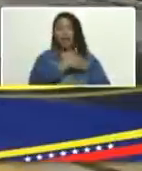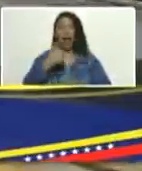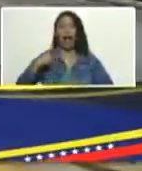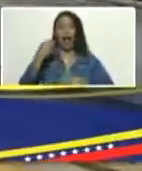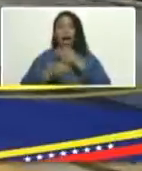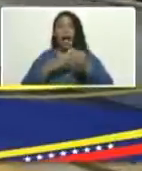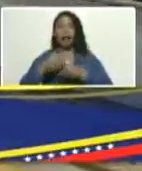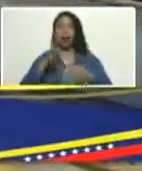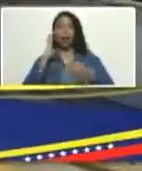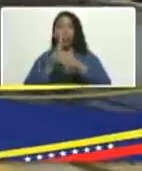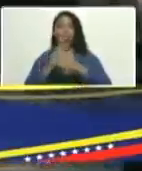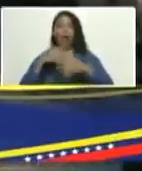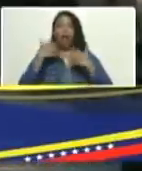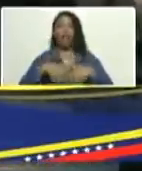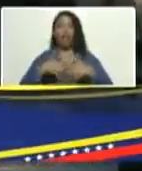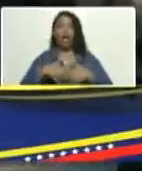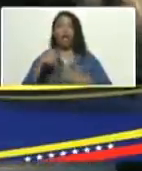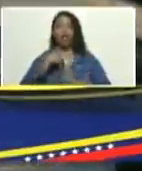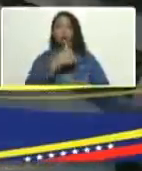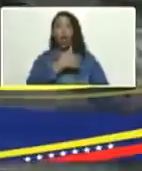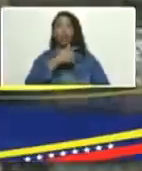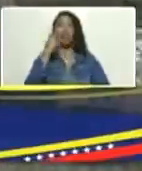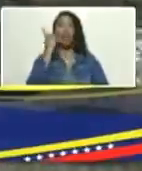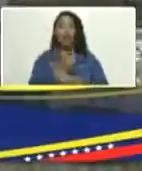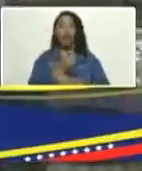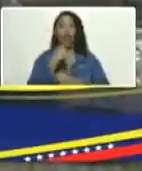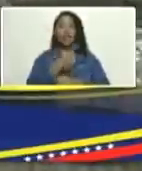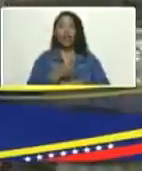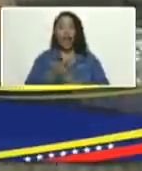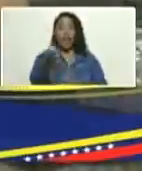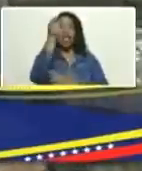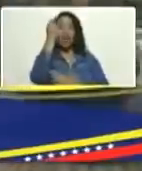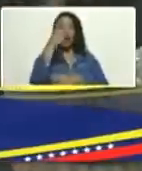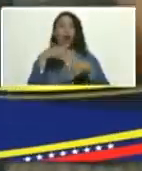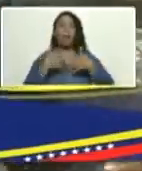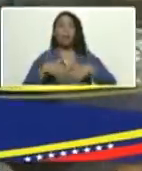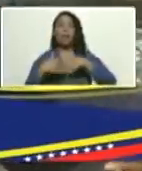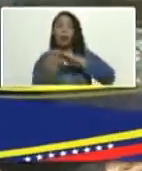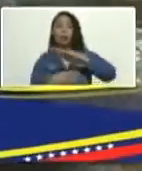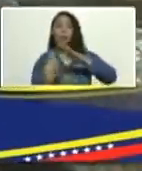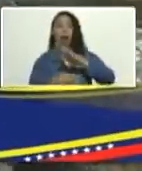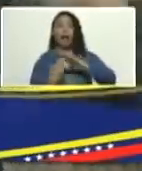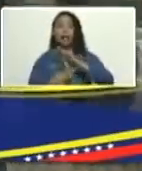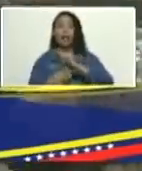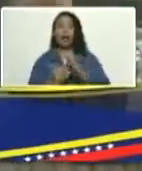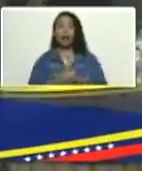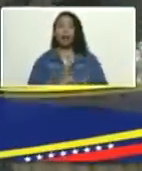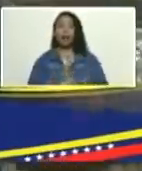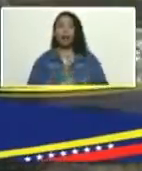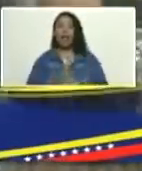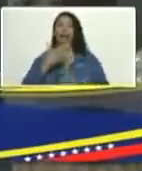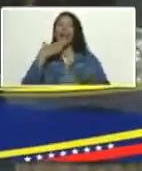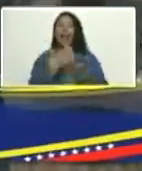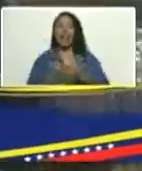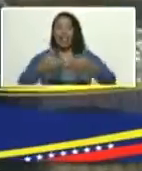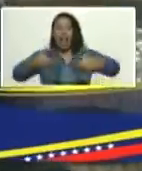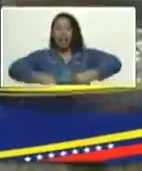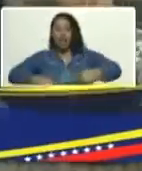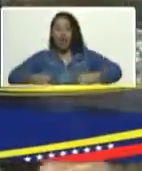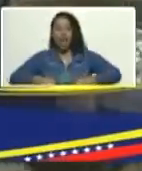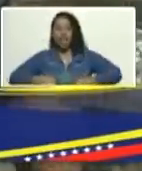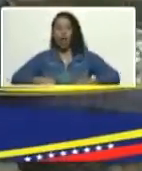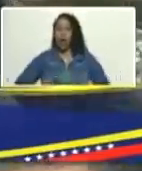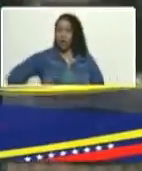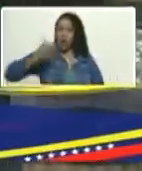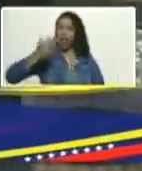nuestras empresas. Debemos informarle, presidente, que ninguna empresa básica está detenida, presidente, gracias al esfuerzo de esta